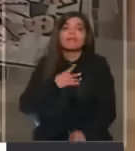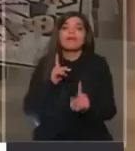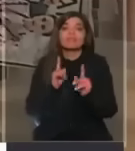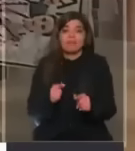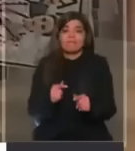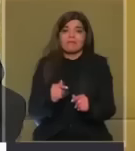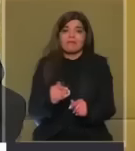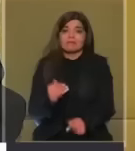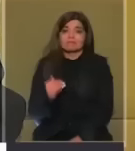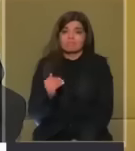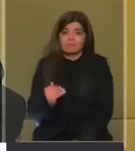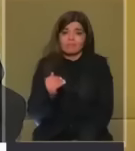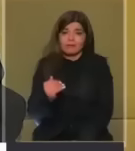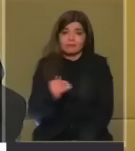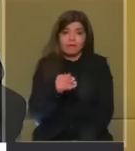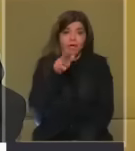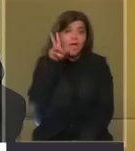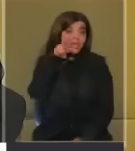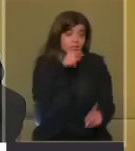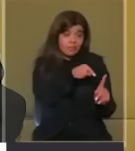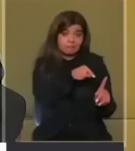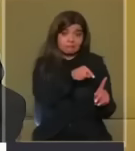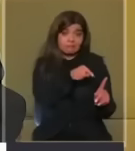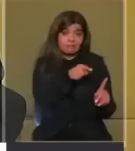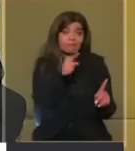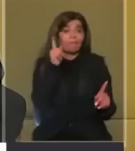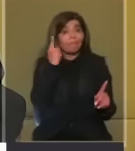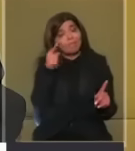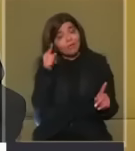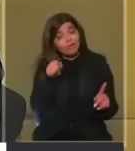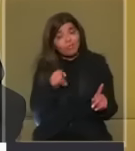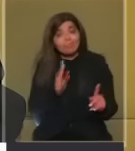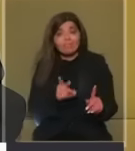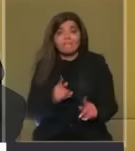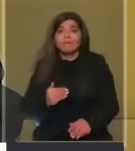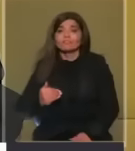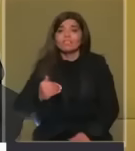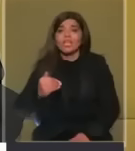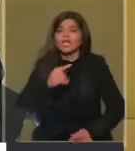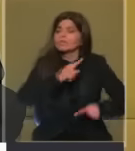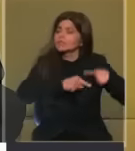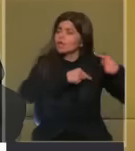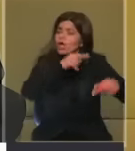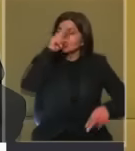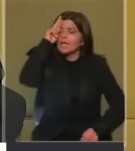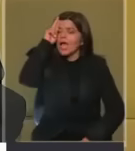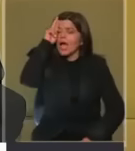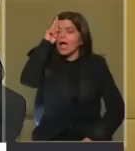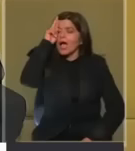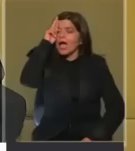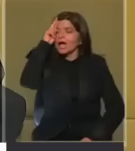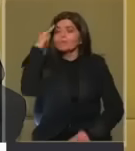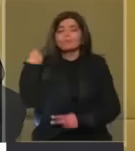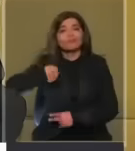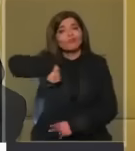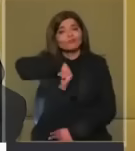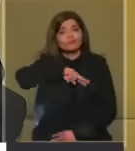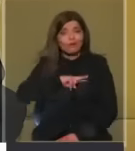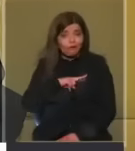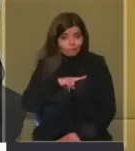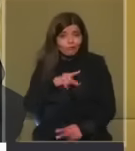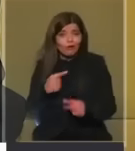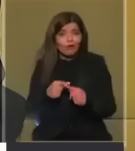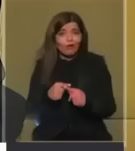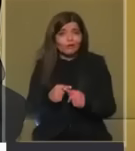nuestro amigo Tony, pero la vida tiene que continuar. Por él, por su legado, por África, por nosotros y